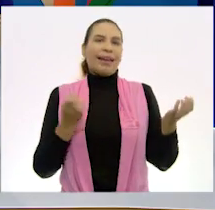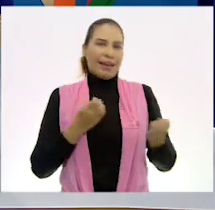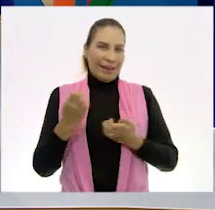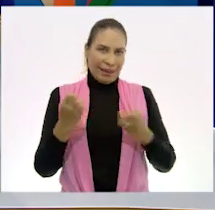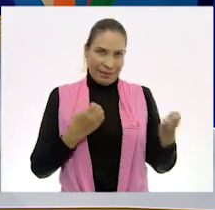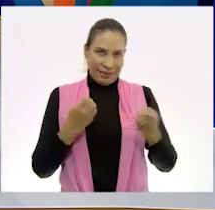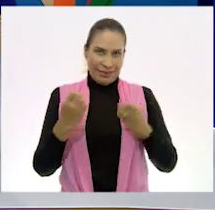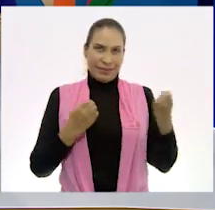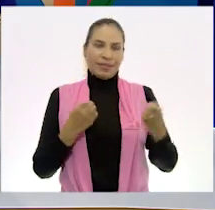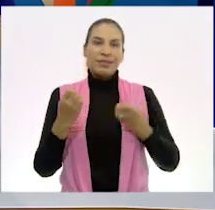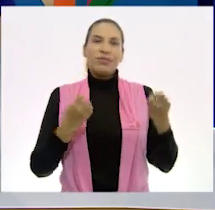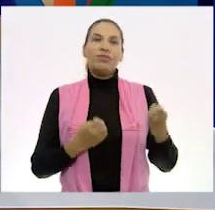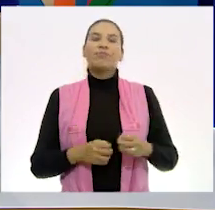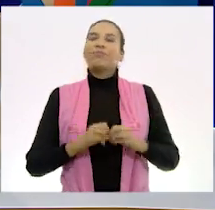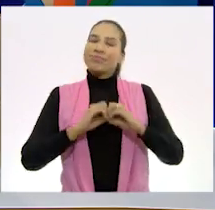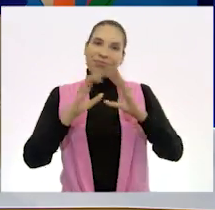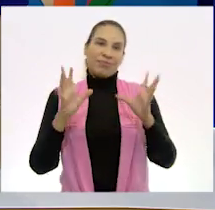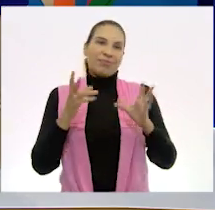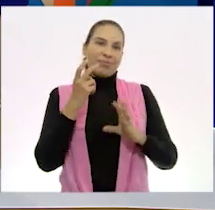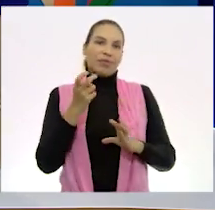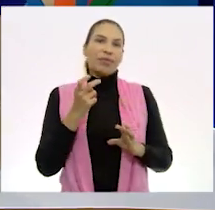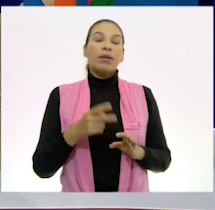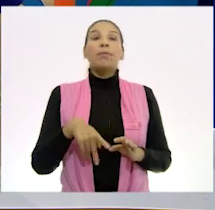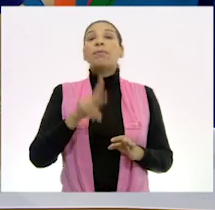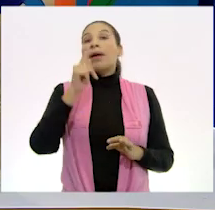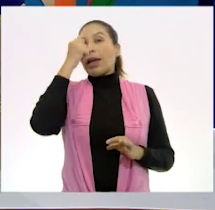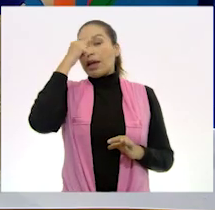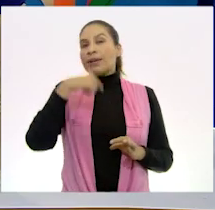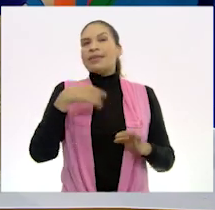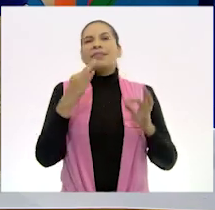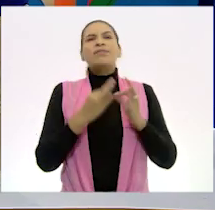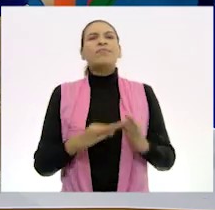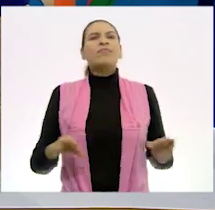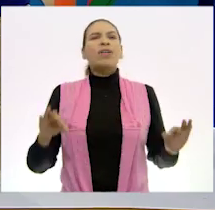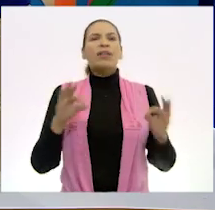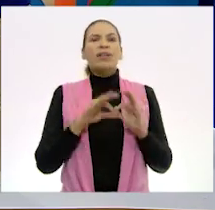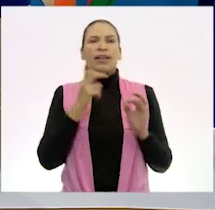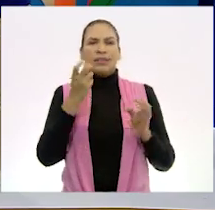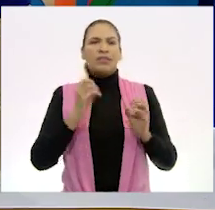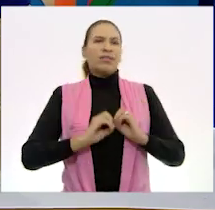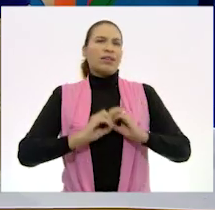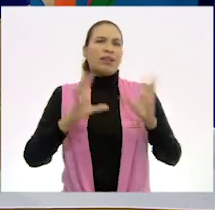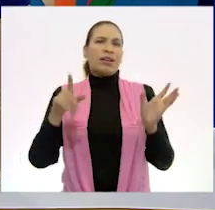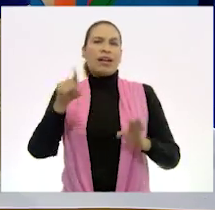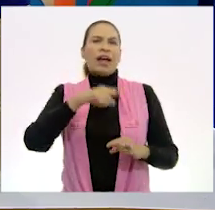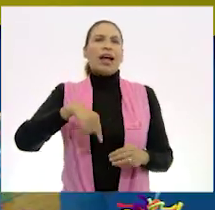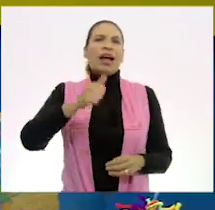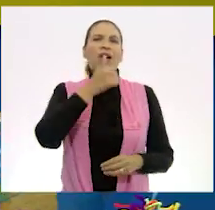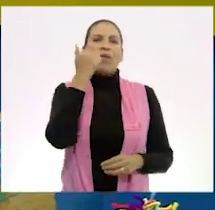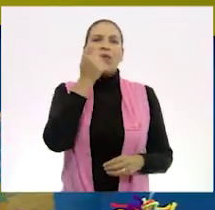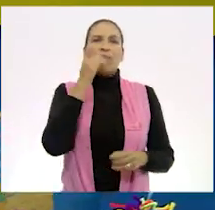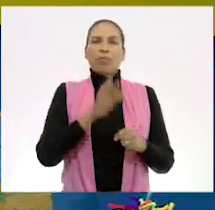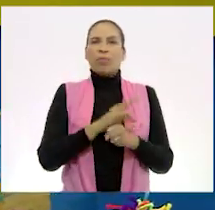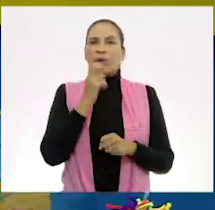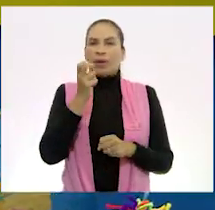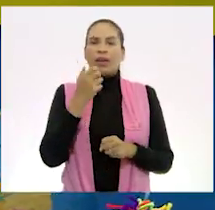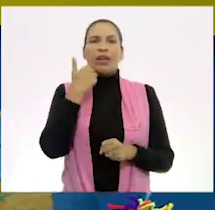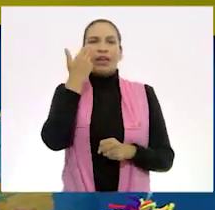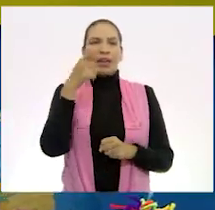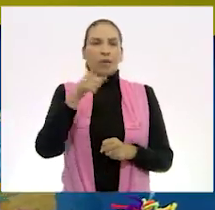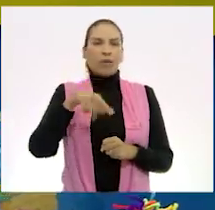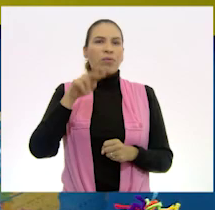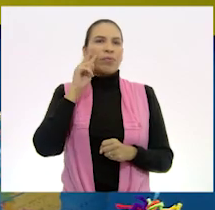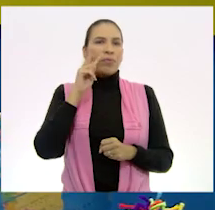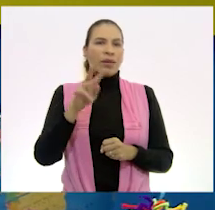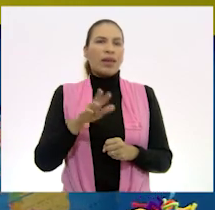ejercicio. Exactamente. Pero para mí es muy importante que esto quede claro para mis alumnos. Y es por ello que quiero que vayamos